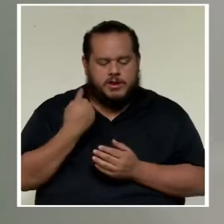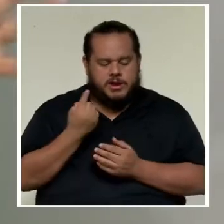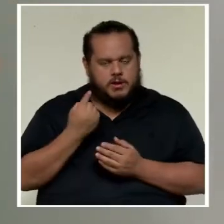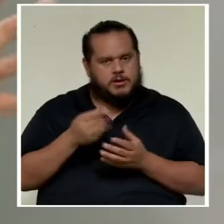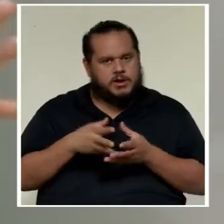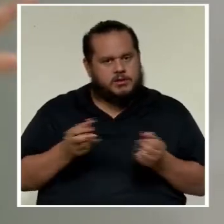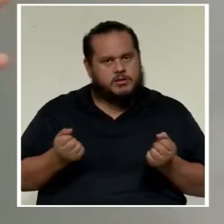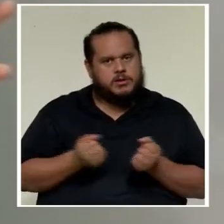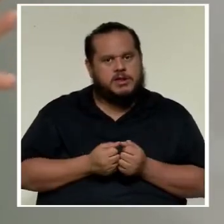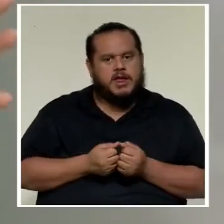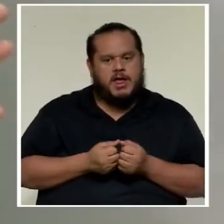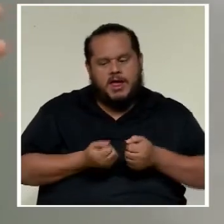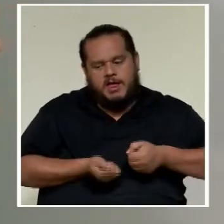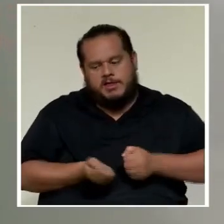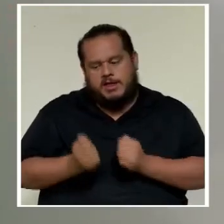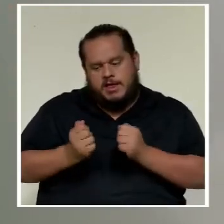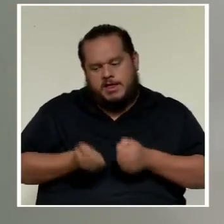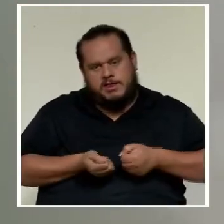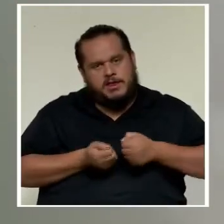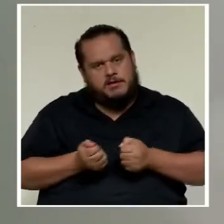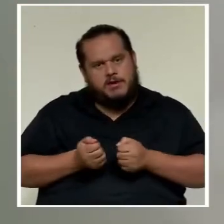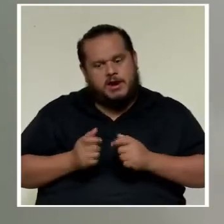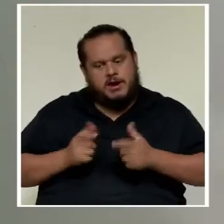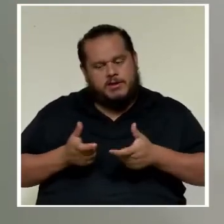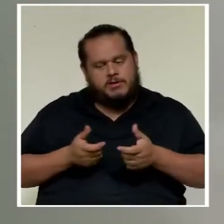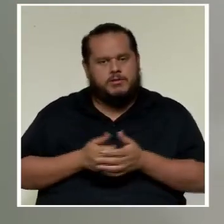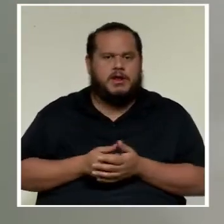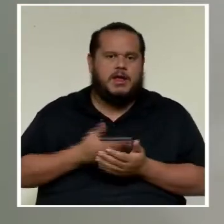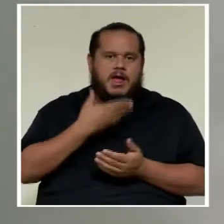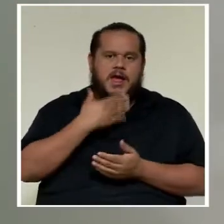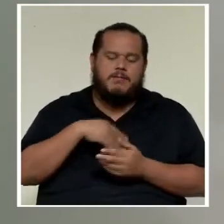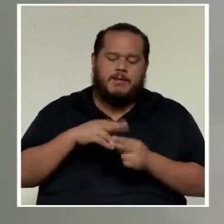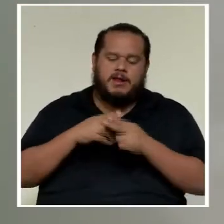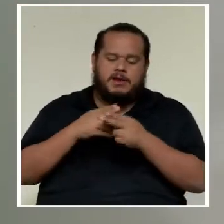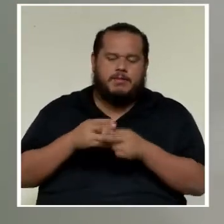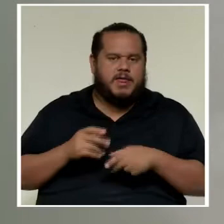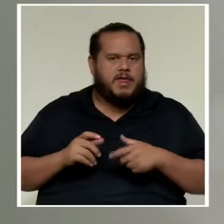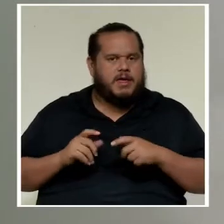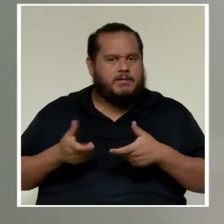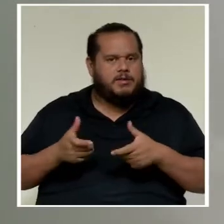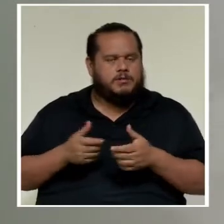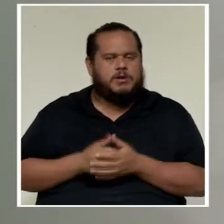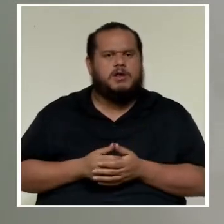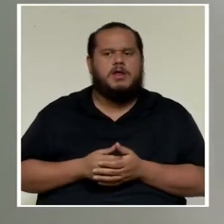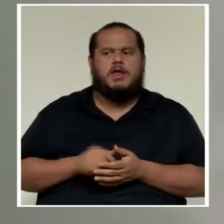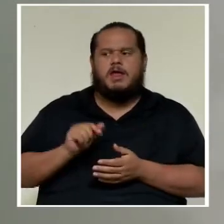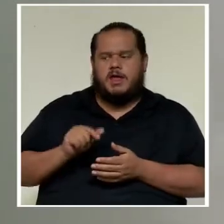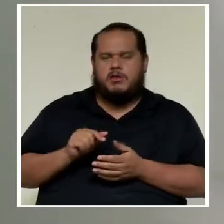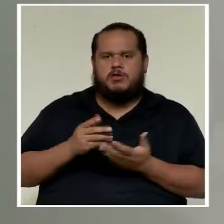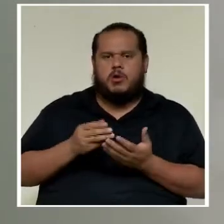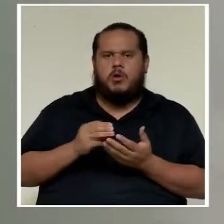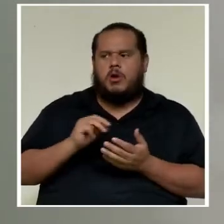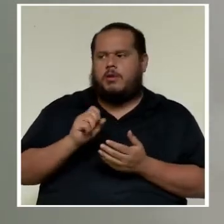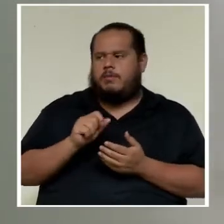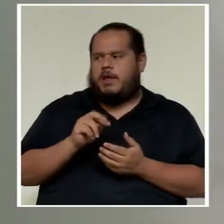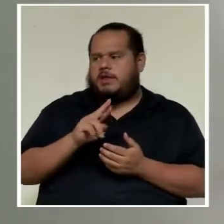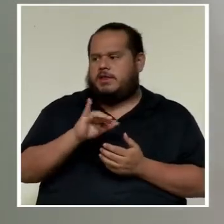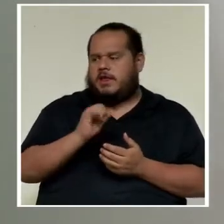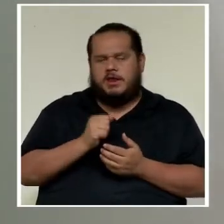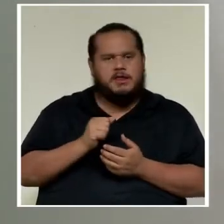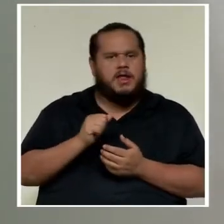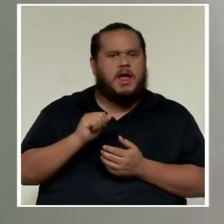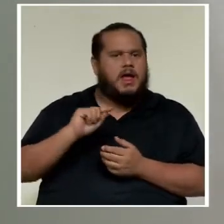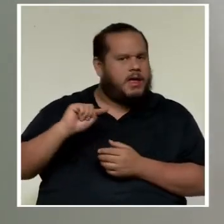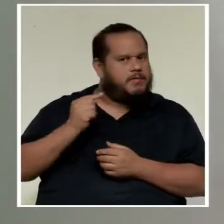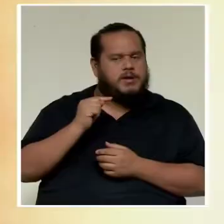solución es enterrar la basura, mal llamada basura, siendo los residuos materias primas secundarias que